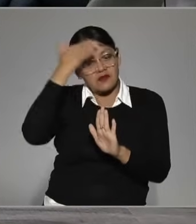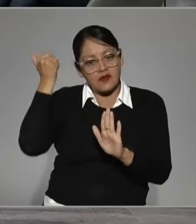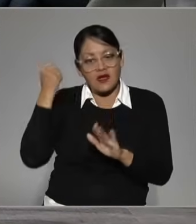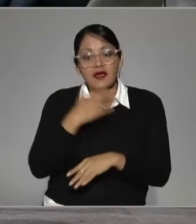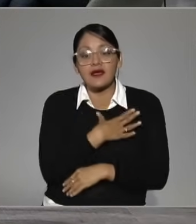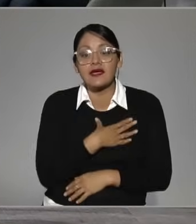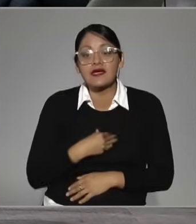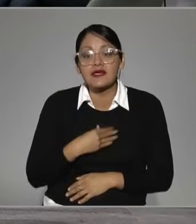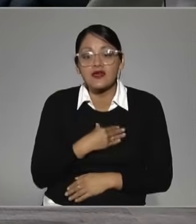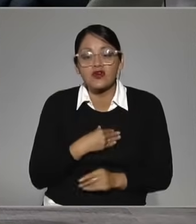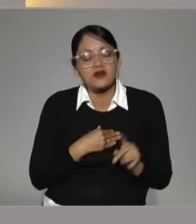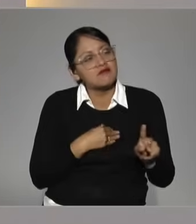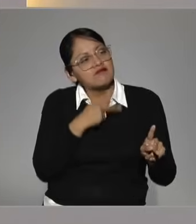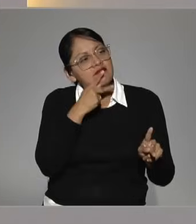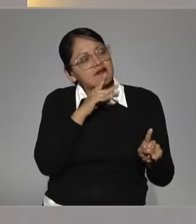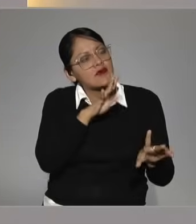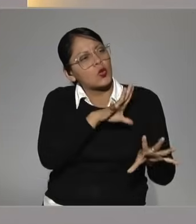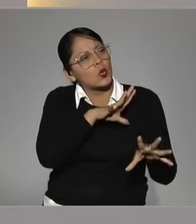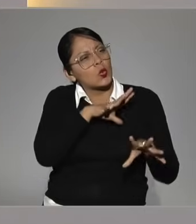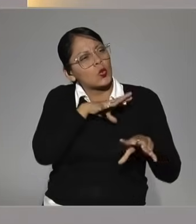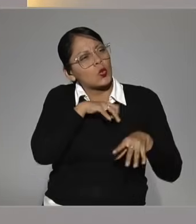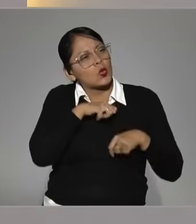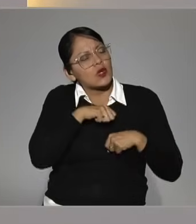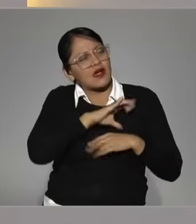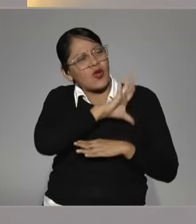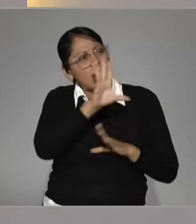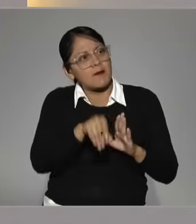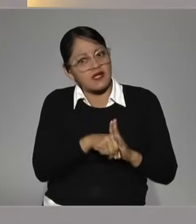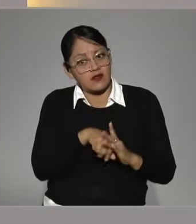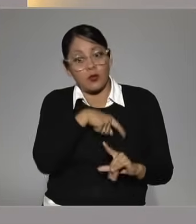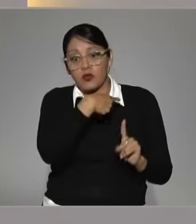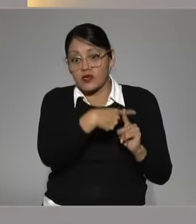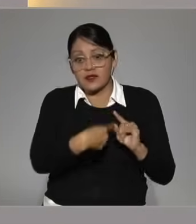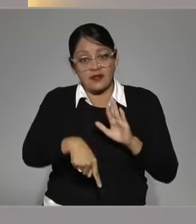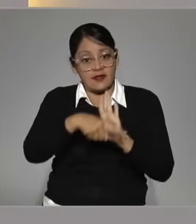hijos absorben absolutamente todo, lo bueno y lo malo, como lo hemos